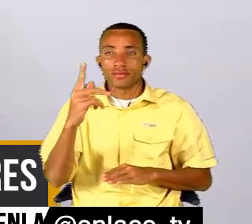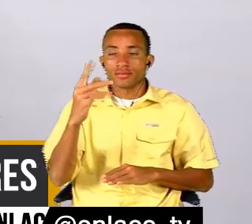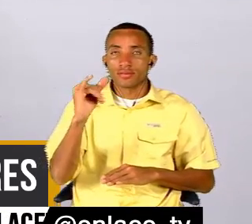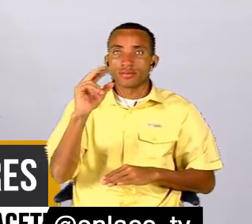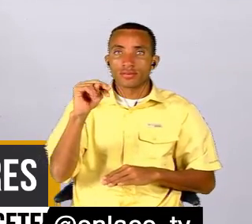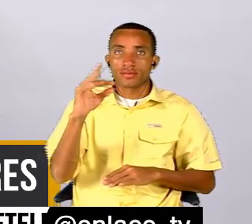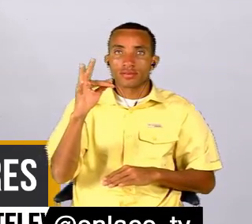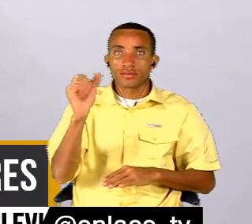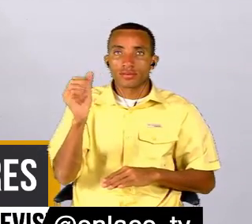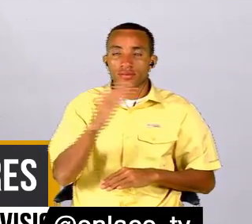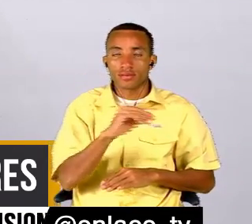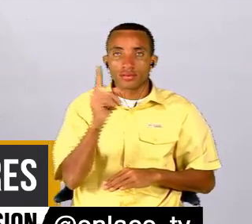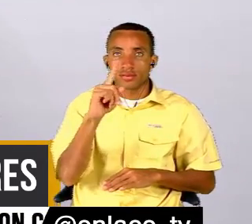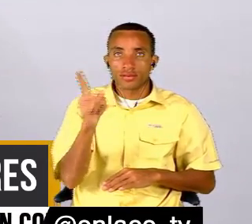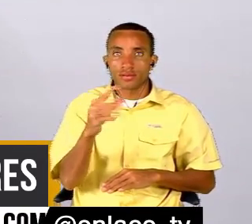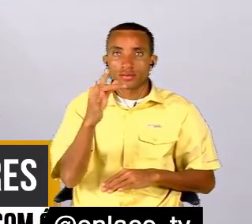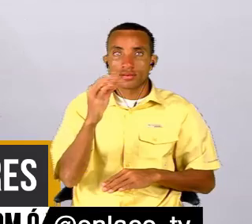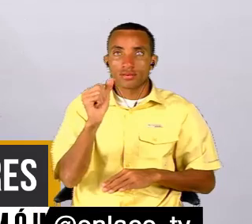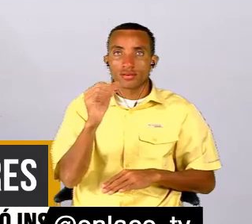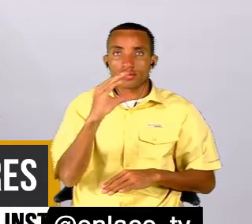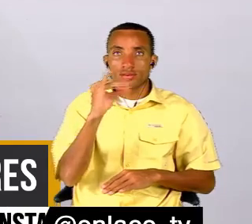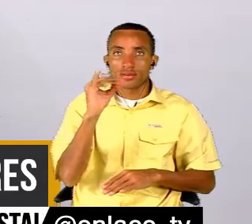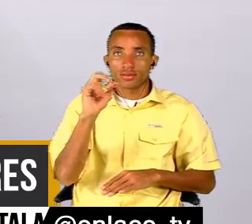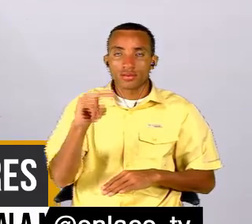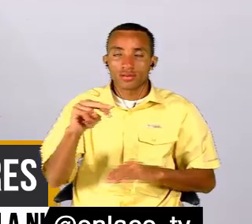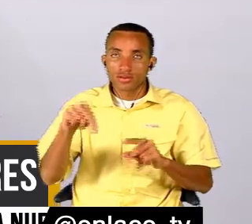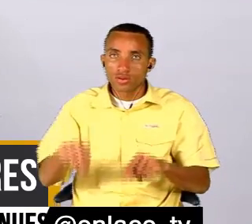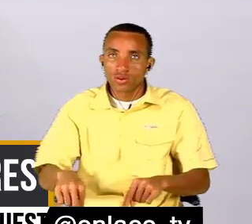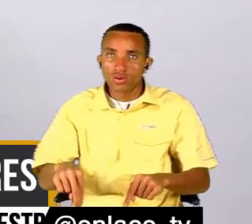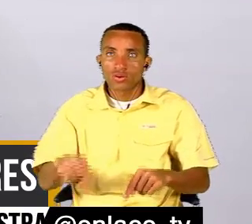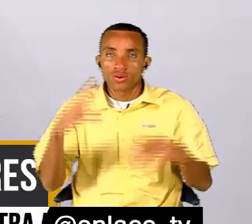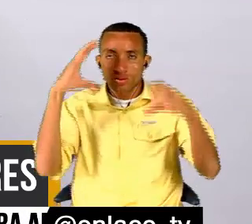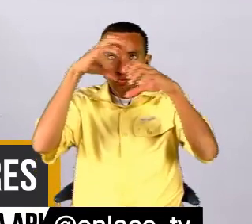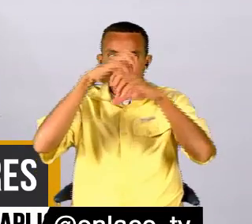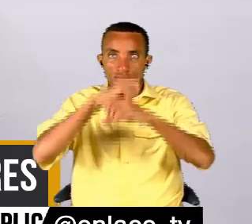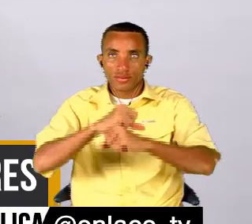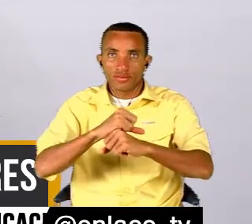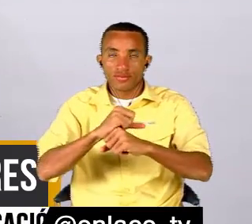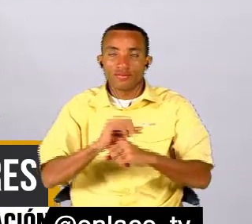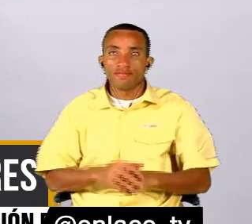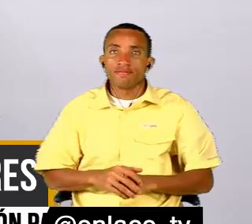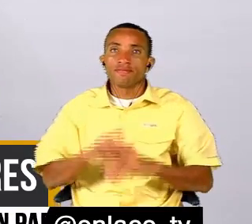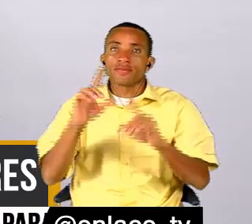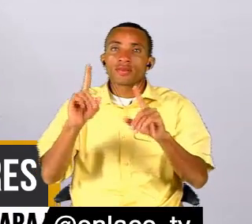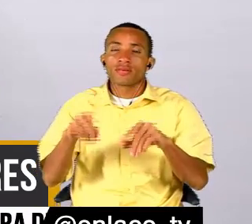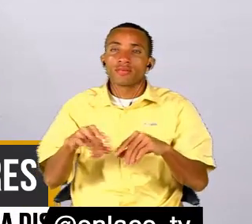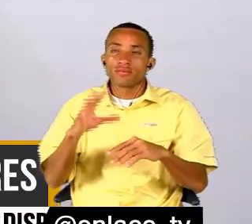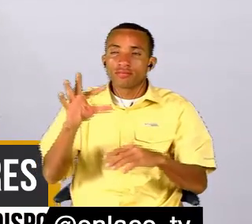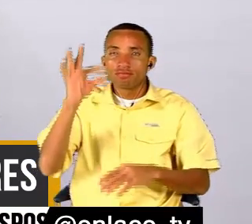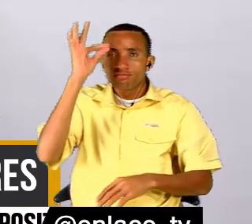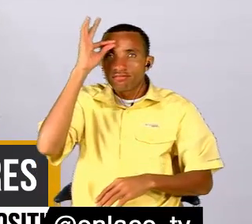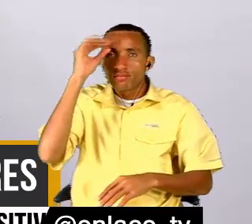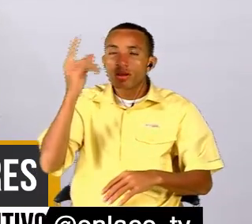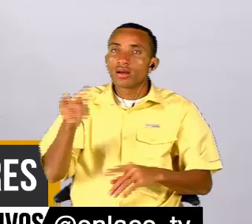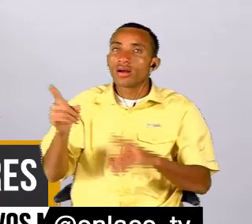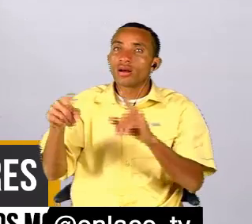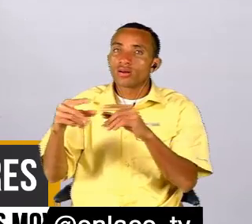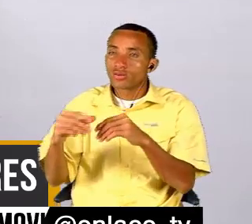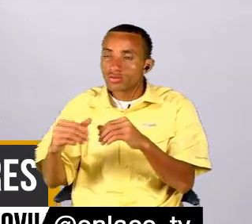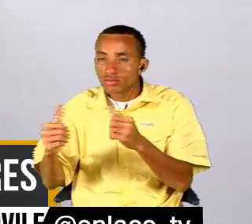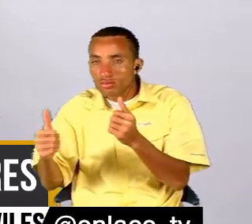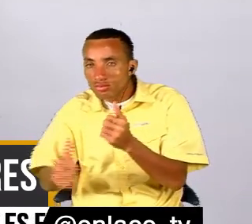Y algo que hay que resaltar, en la noche de hoy vamos a tener en cuenta a los asesores comerciales que